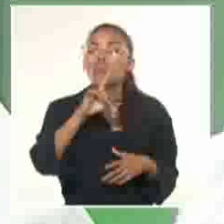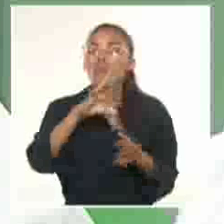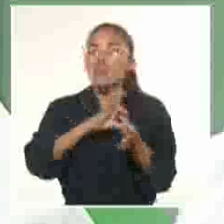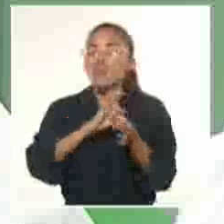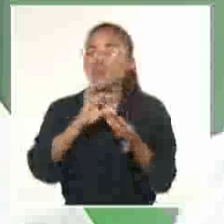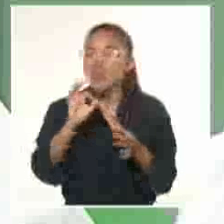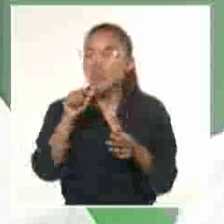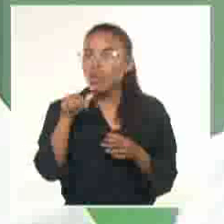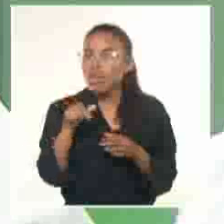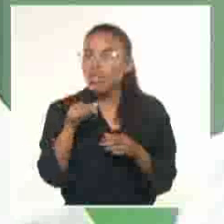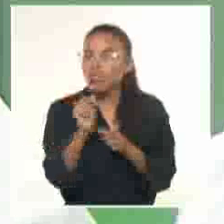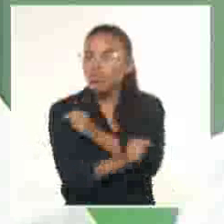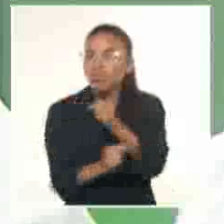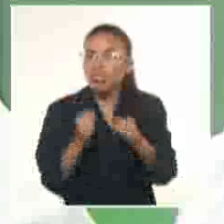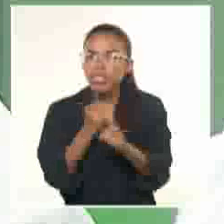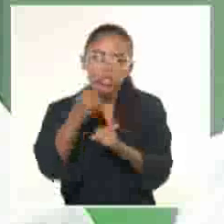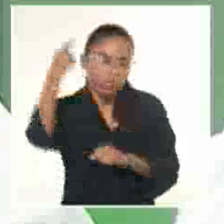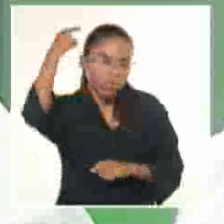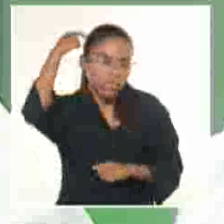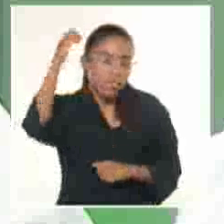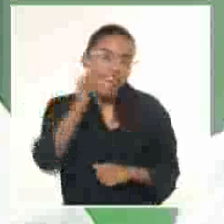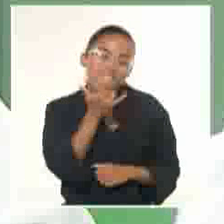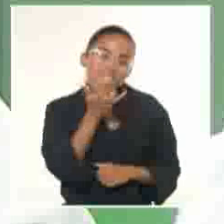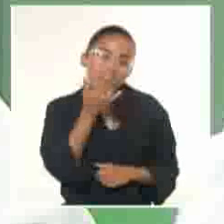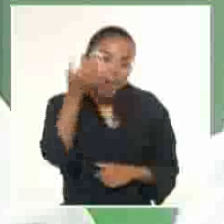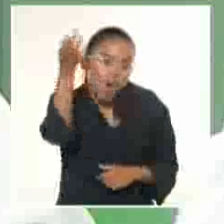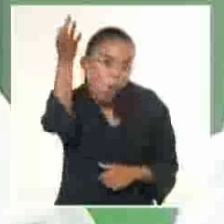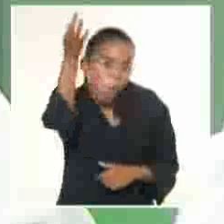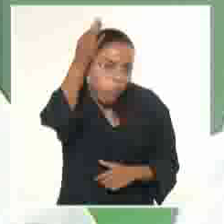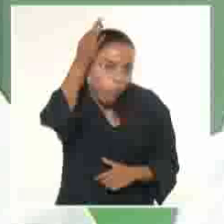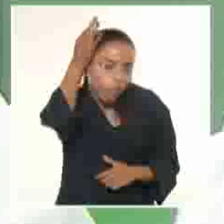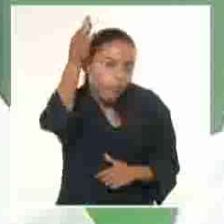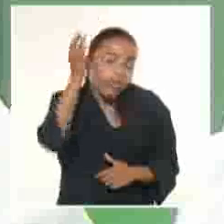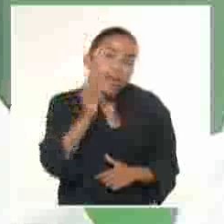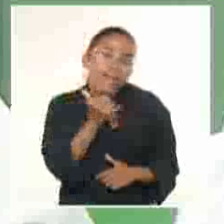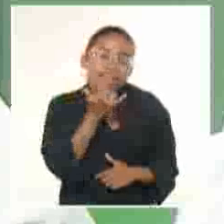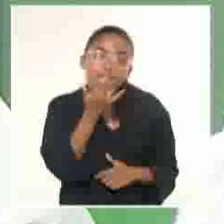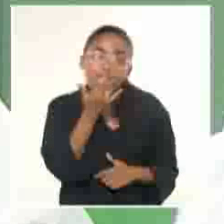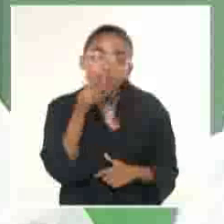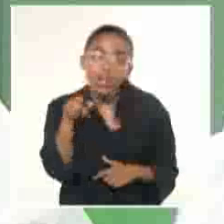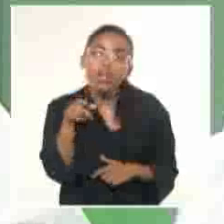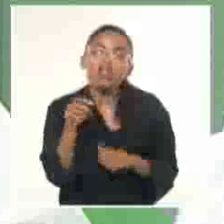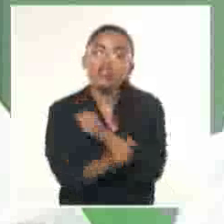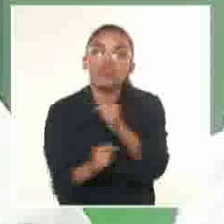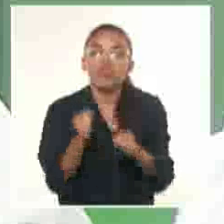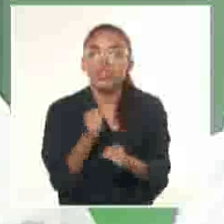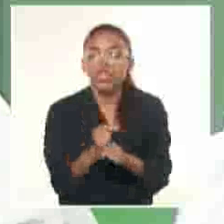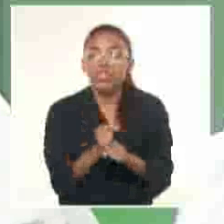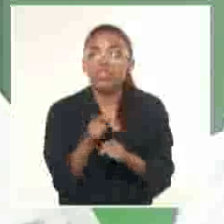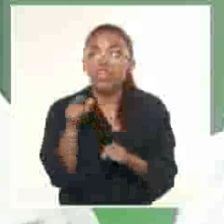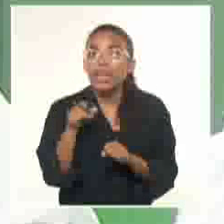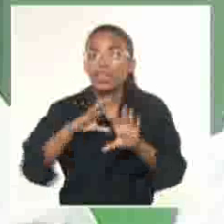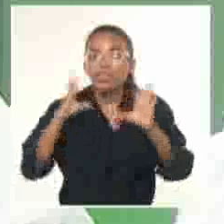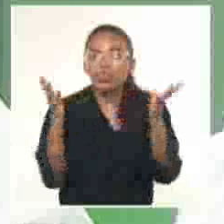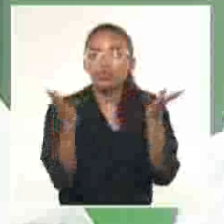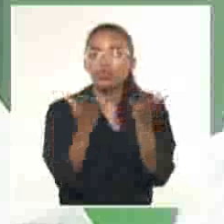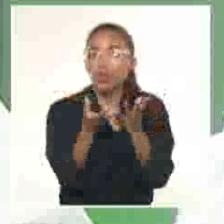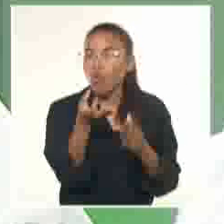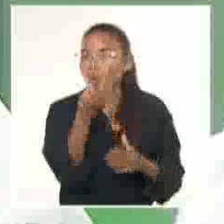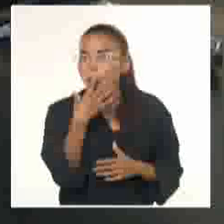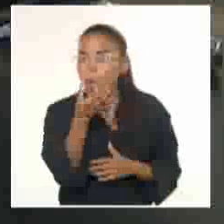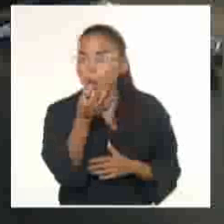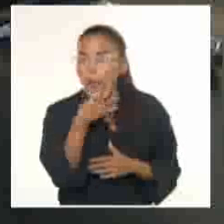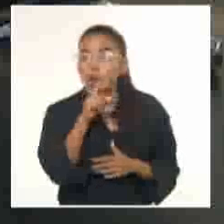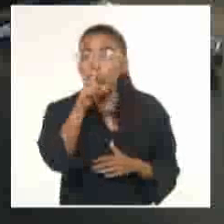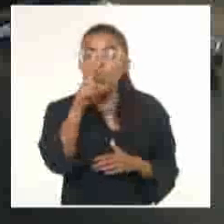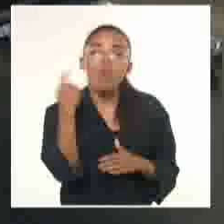para el neurofibroma plexiforme. Y a Damir no le faltó. Incluso el medicamento lo tenía para 1 año de